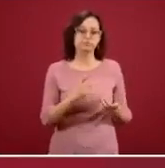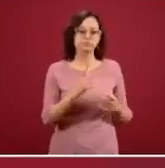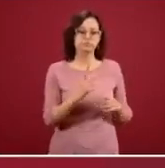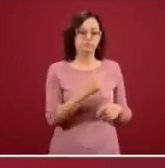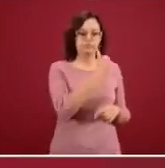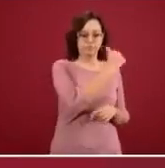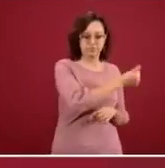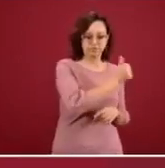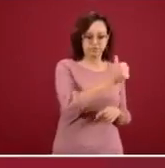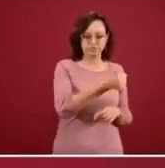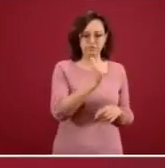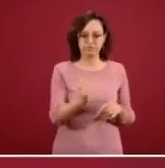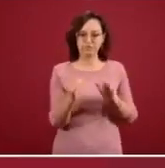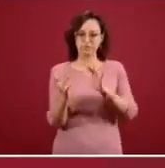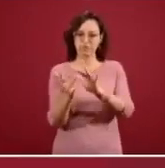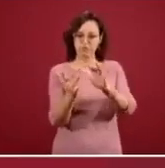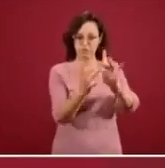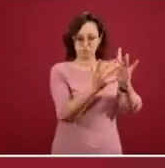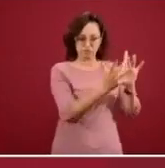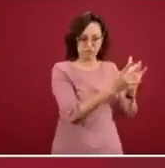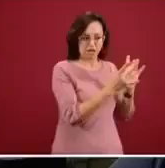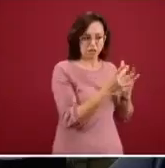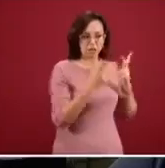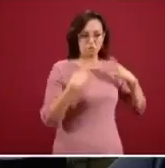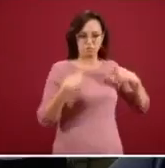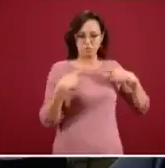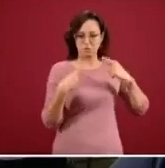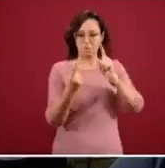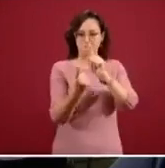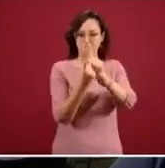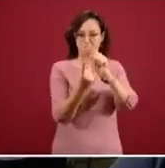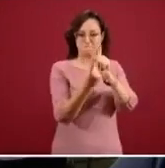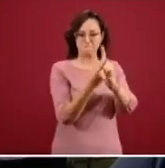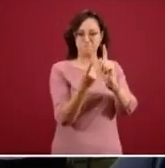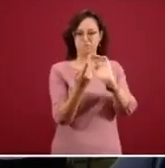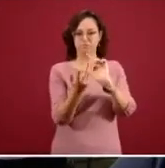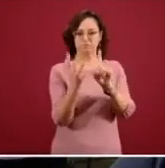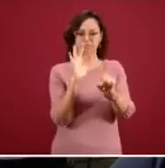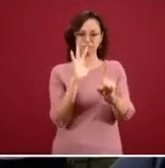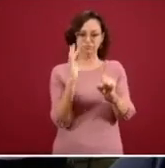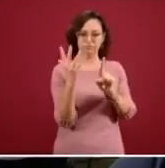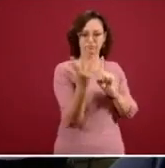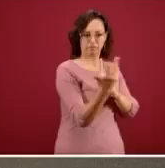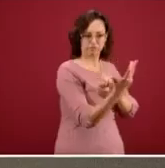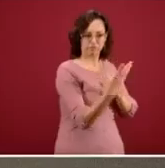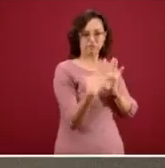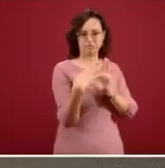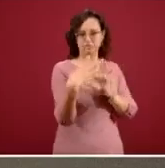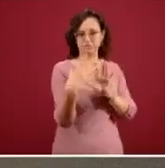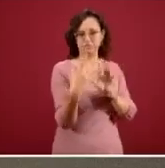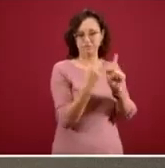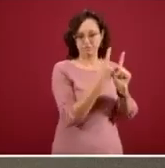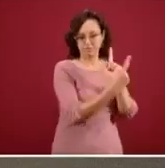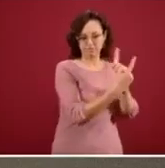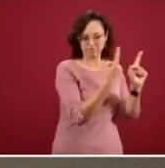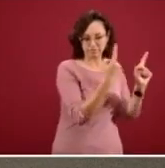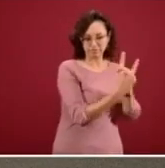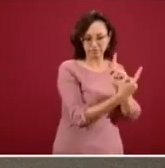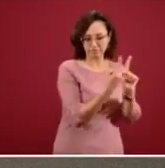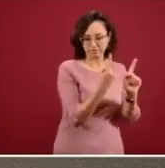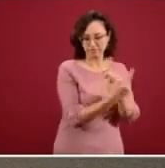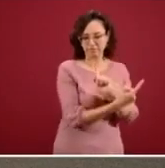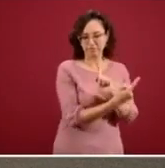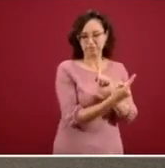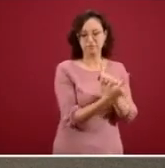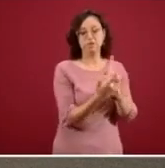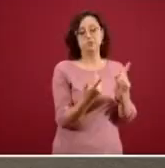número de contactos. Contactos son las personas que están en estrecho contacto con la persona infectada